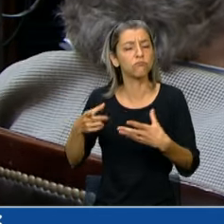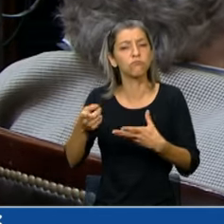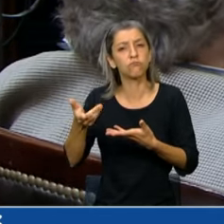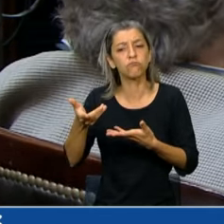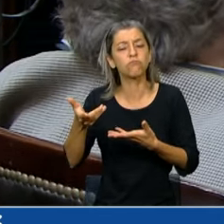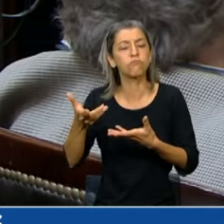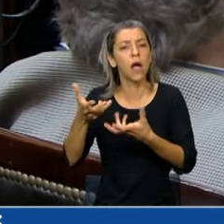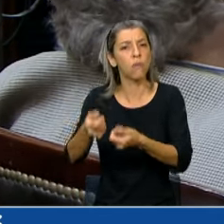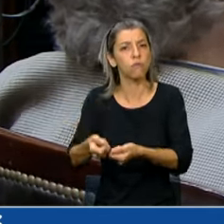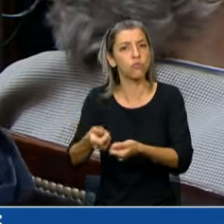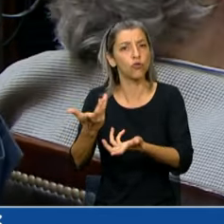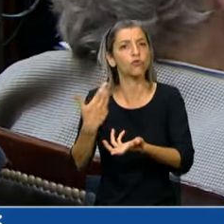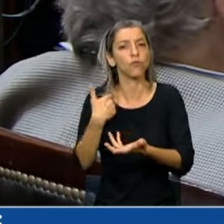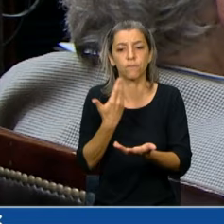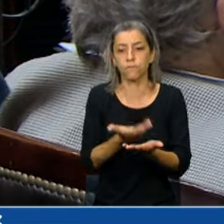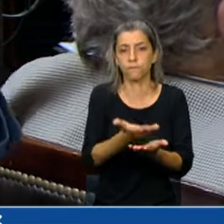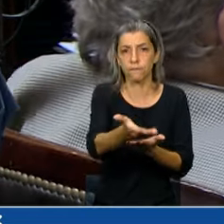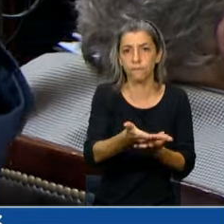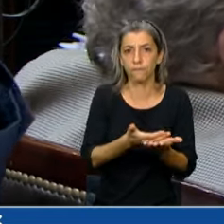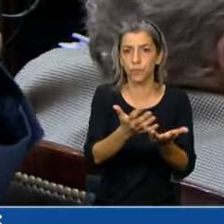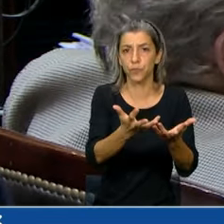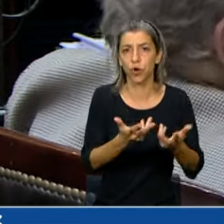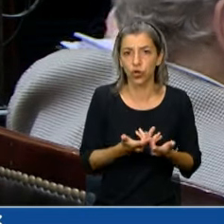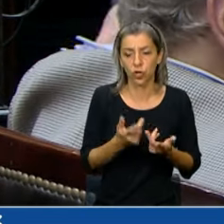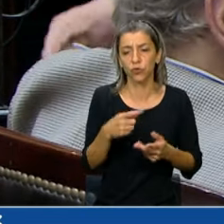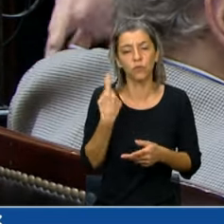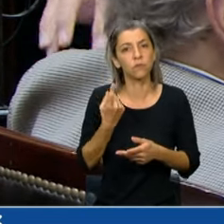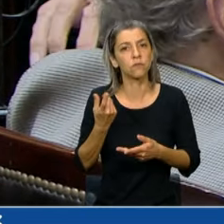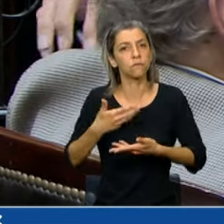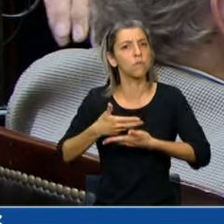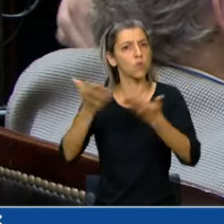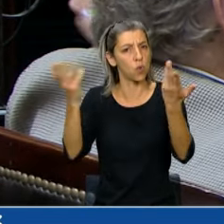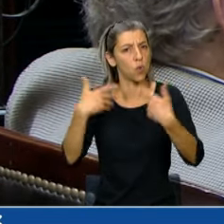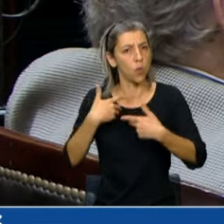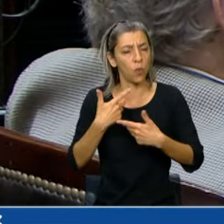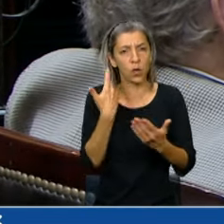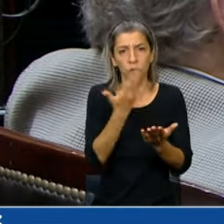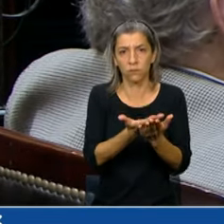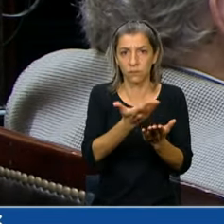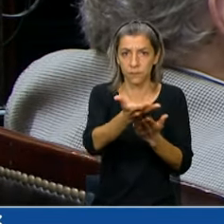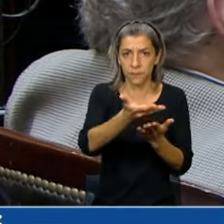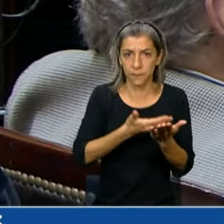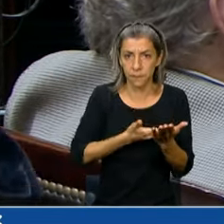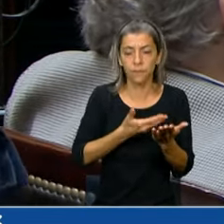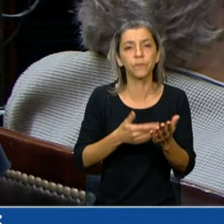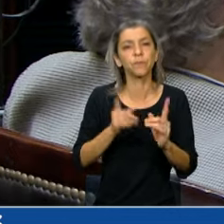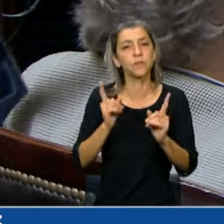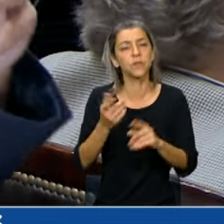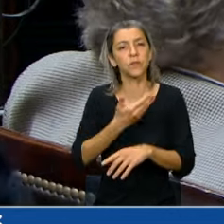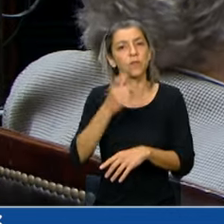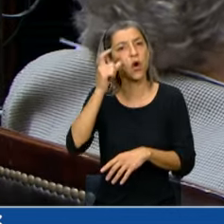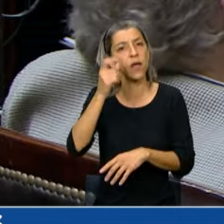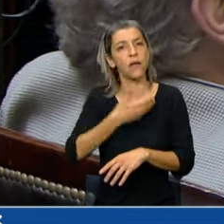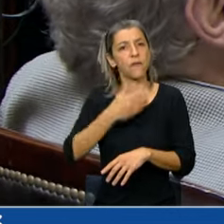acompañado y que hemos presentado públicamente el proyecto de ley en la Fica en la